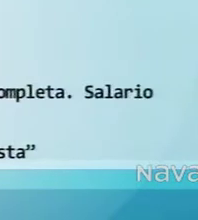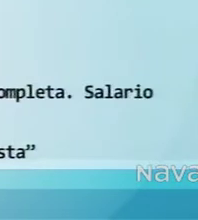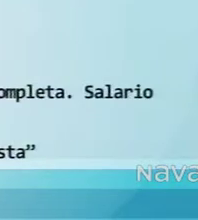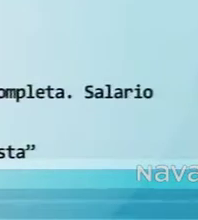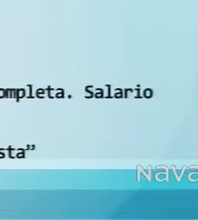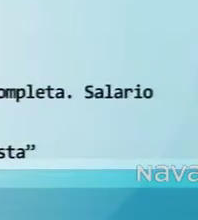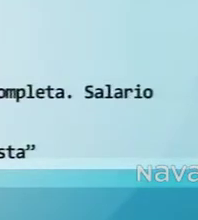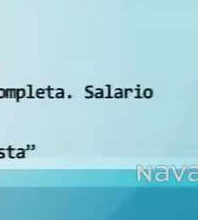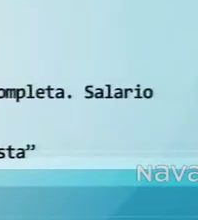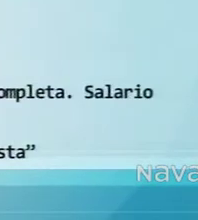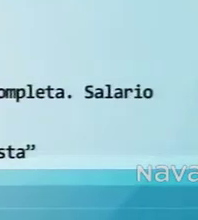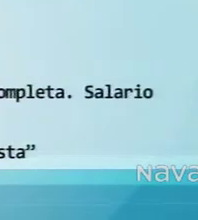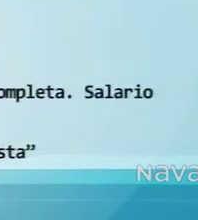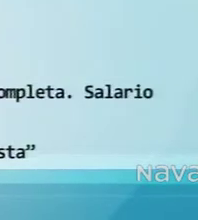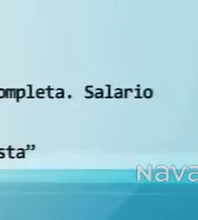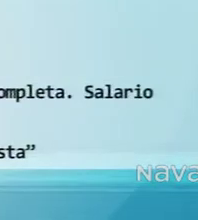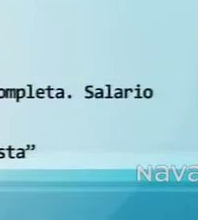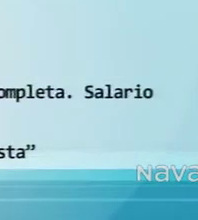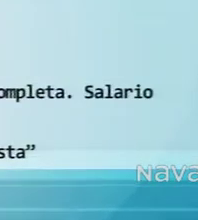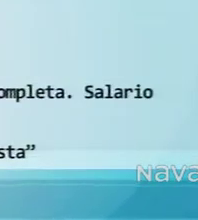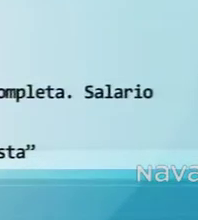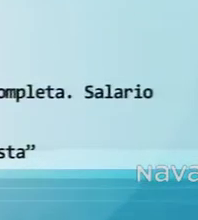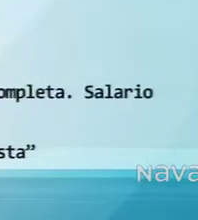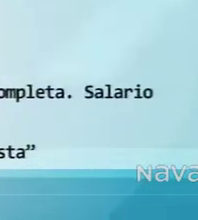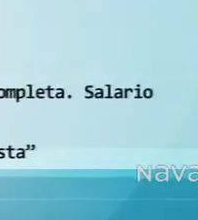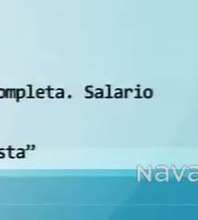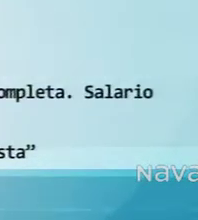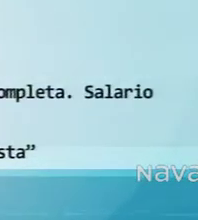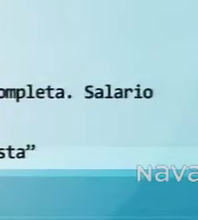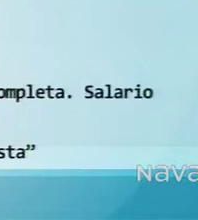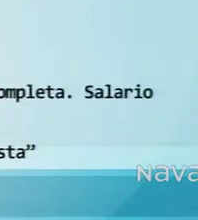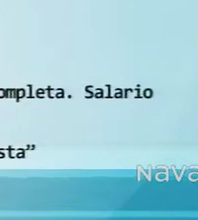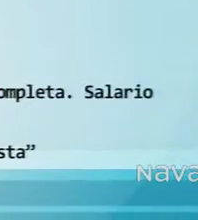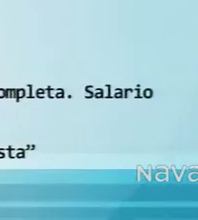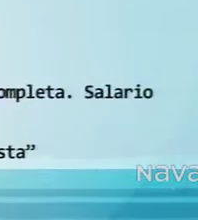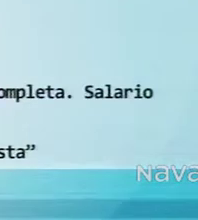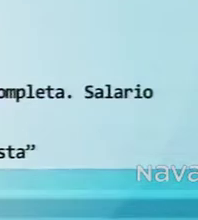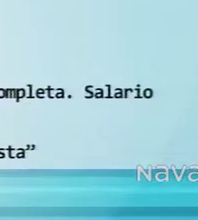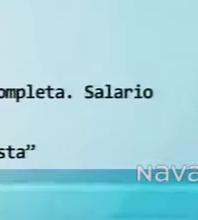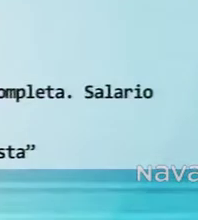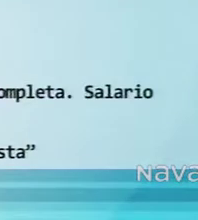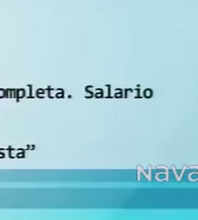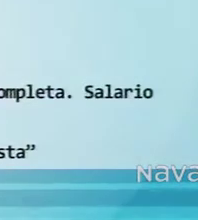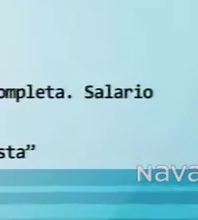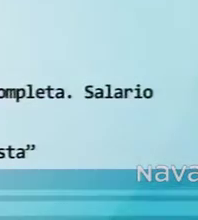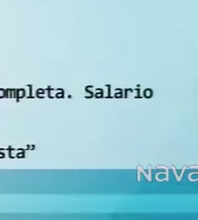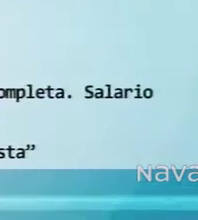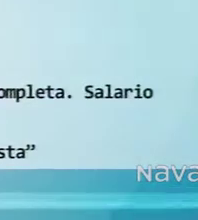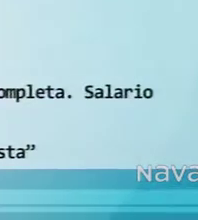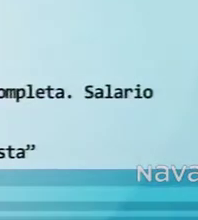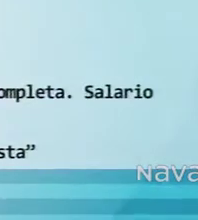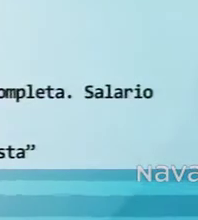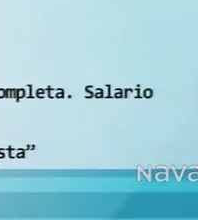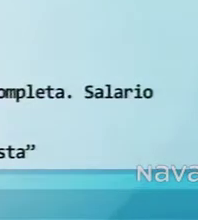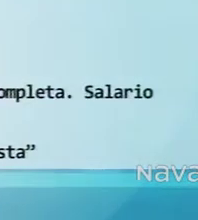requiere carnet de maquinista minero, cartilla de artillero y tarjeta profesional de la construcción. Se ofrece un contrato por obra a